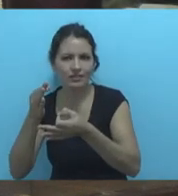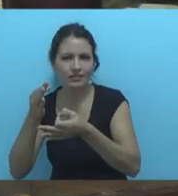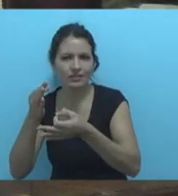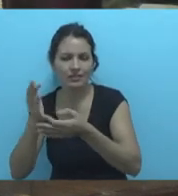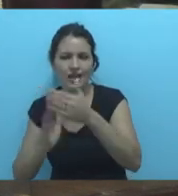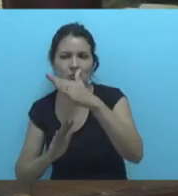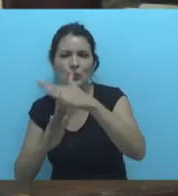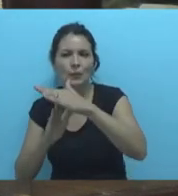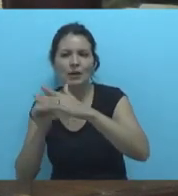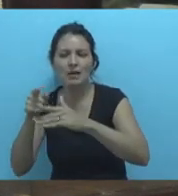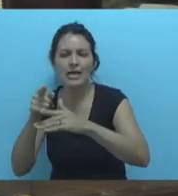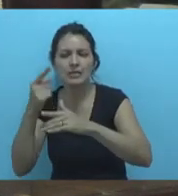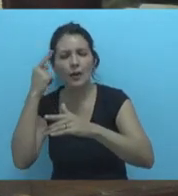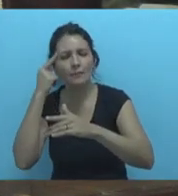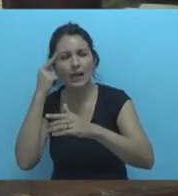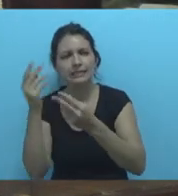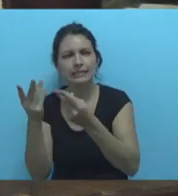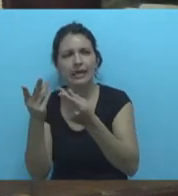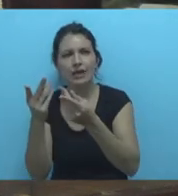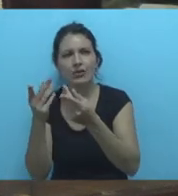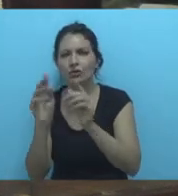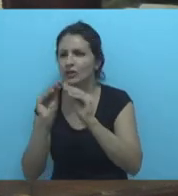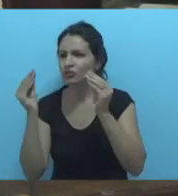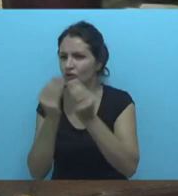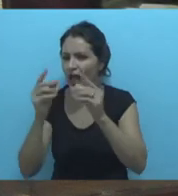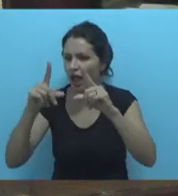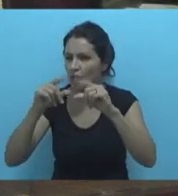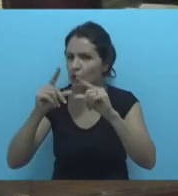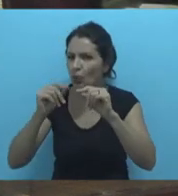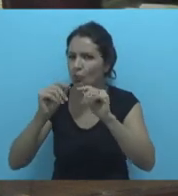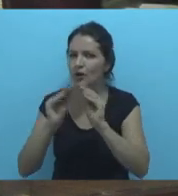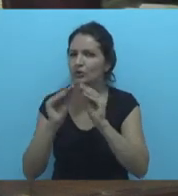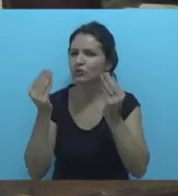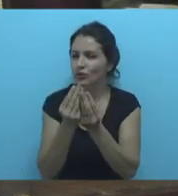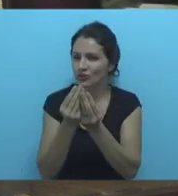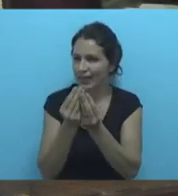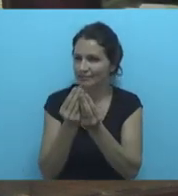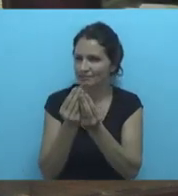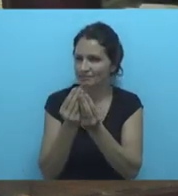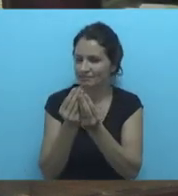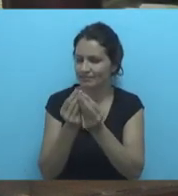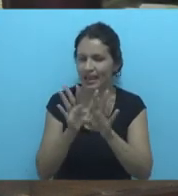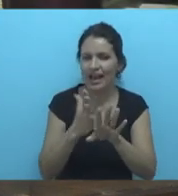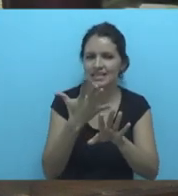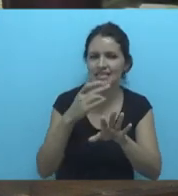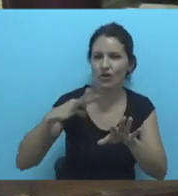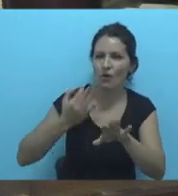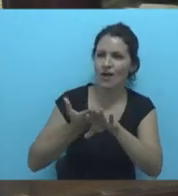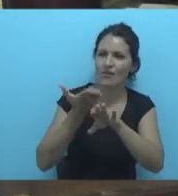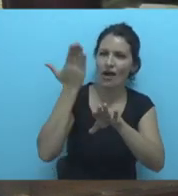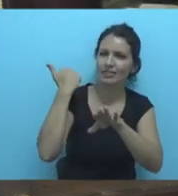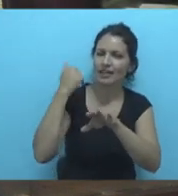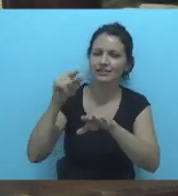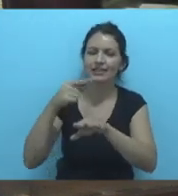que faltaba, determinar la manera de actualizar, porque ya hace 5 años que la Corte había dicho cuánto era el valor histórico